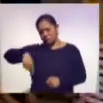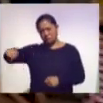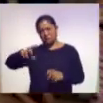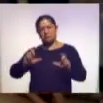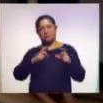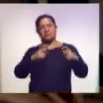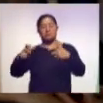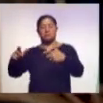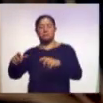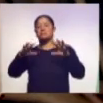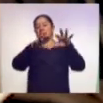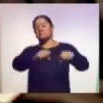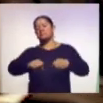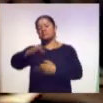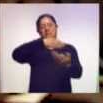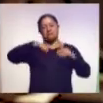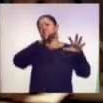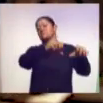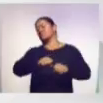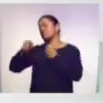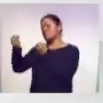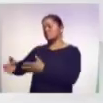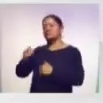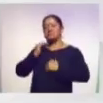lo asegurado se puso a disposición del fiscal federal.